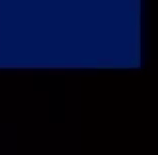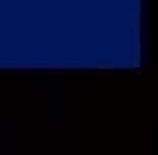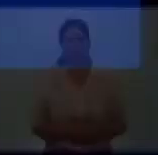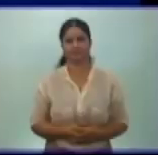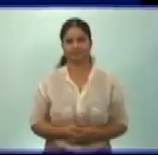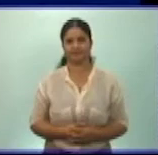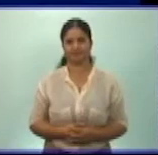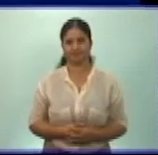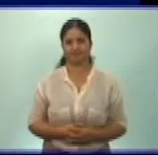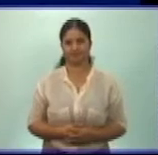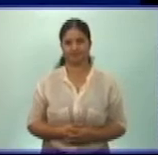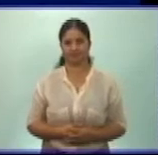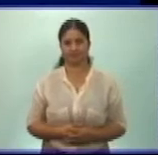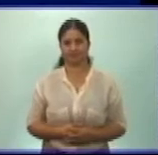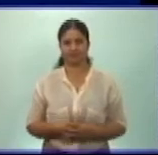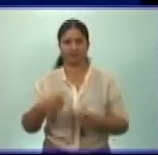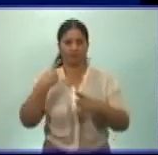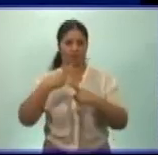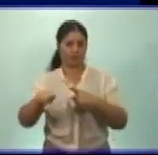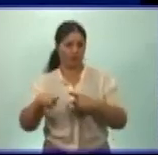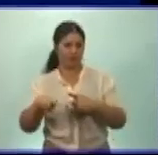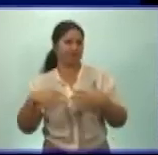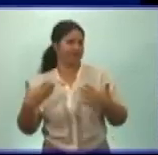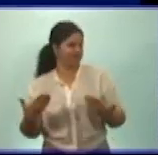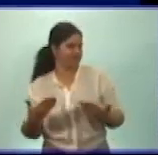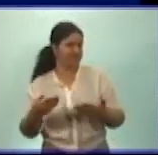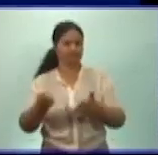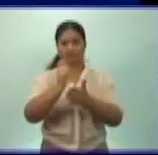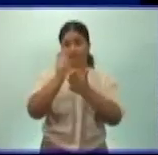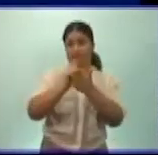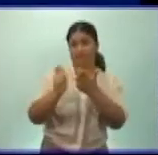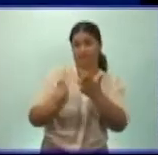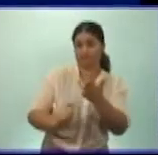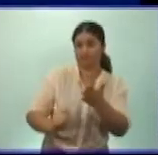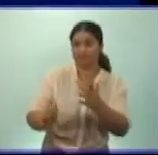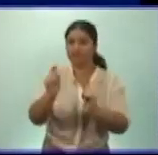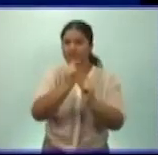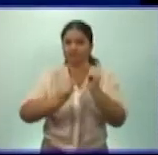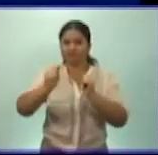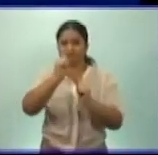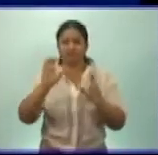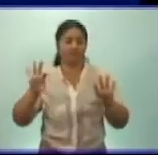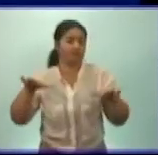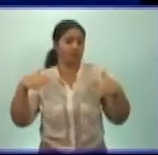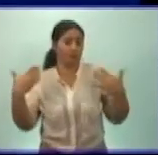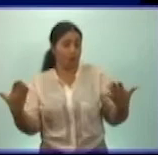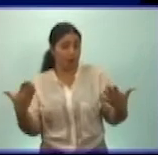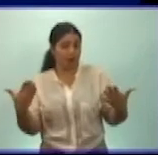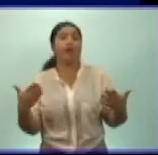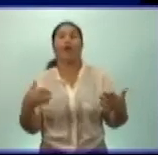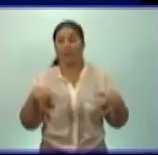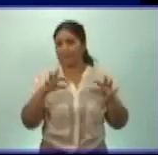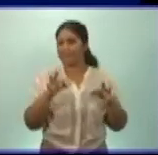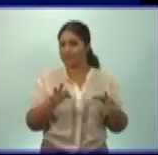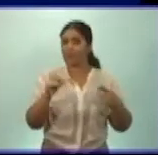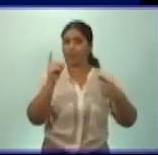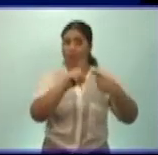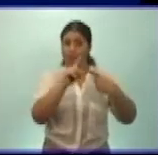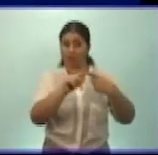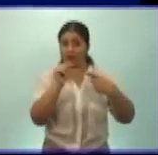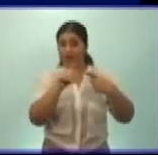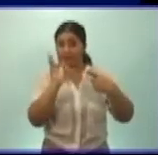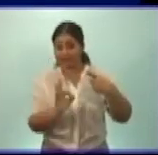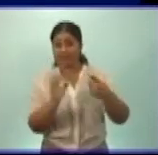¿Cuáles fueron sus obras más destacadas? En primer lugar, Escuela de Mujeres, donde